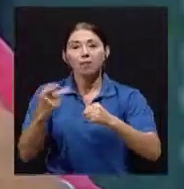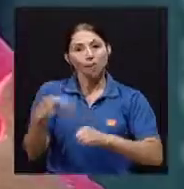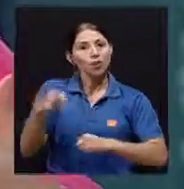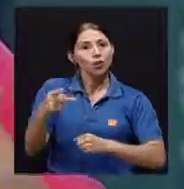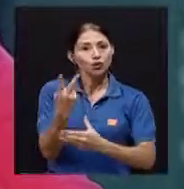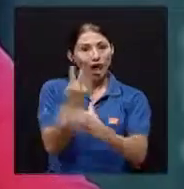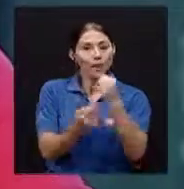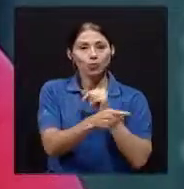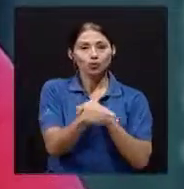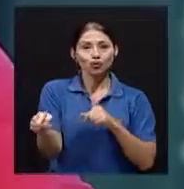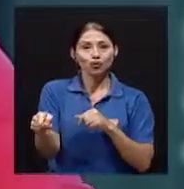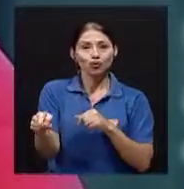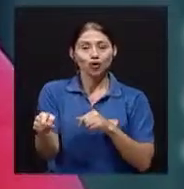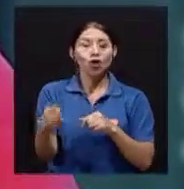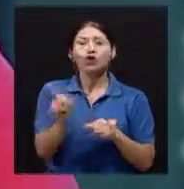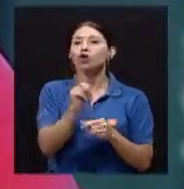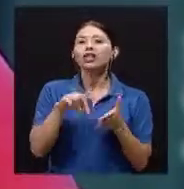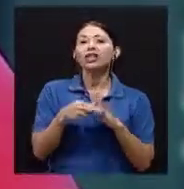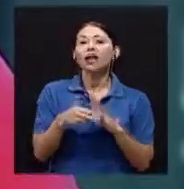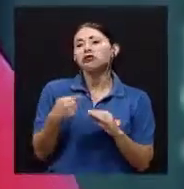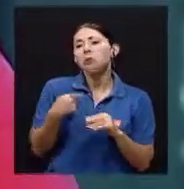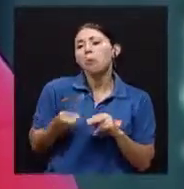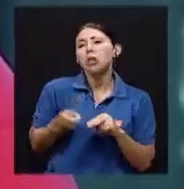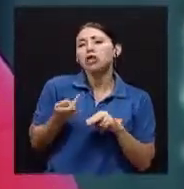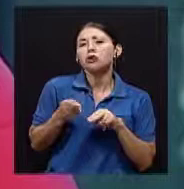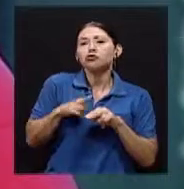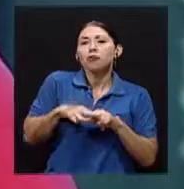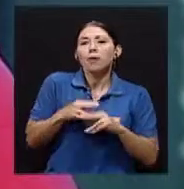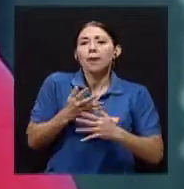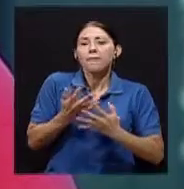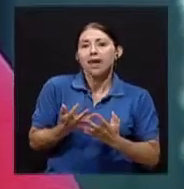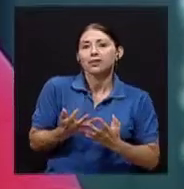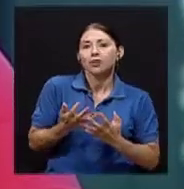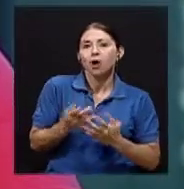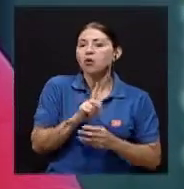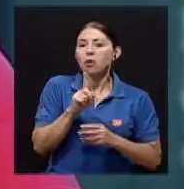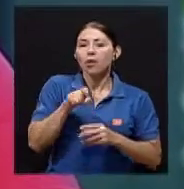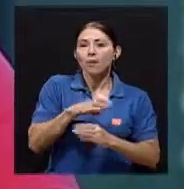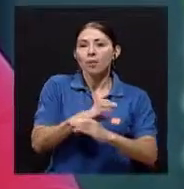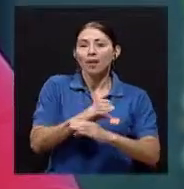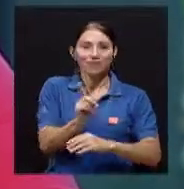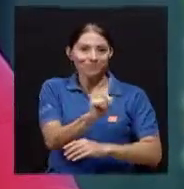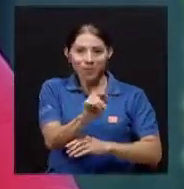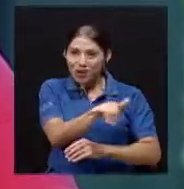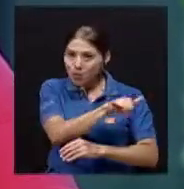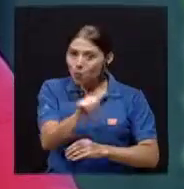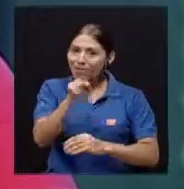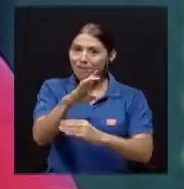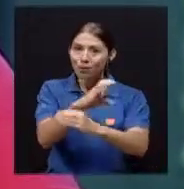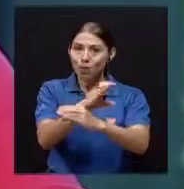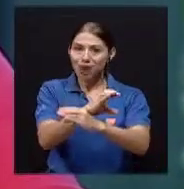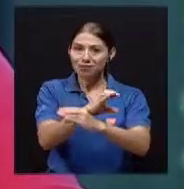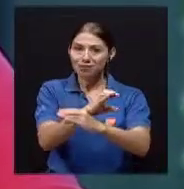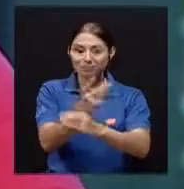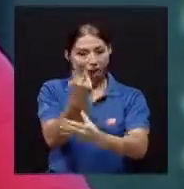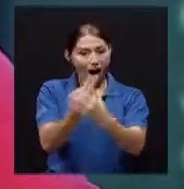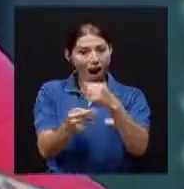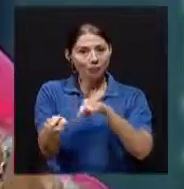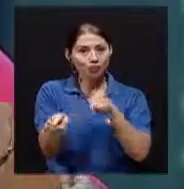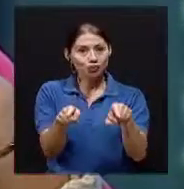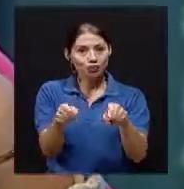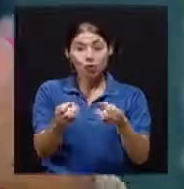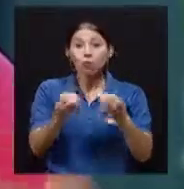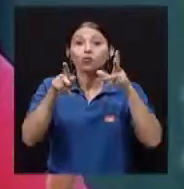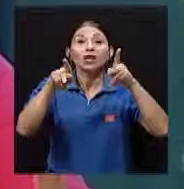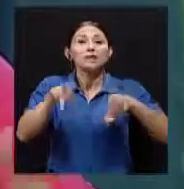que yo tenga un poquito sobrepeso y no me tengo que cuidar. También las dos son muy importantes. Hay porcentajes muy altos de la población que empezamos